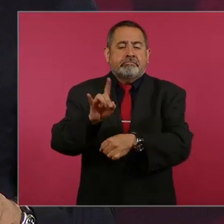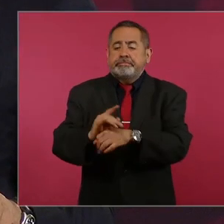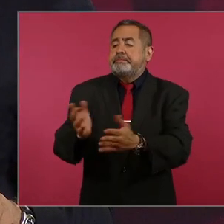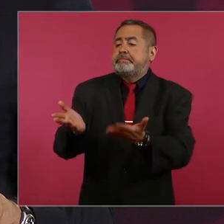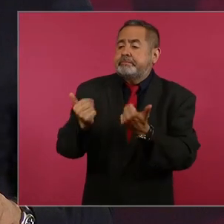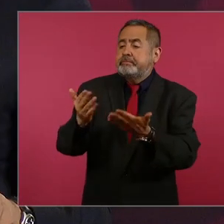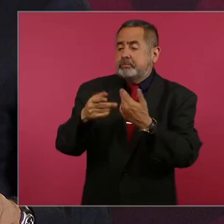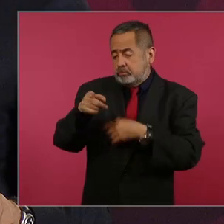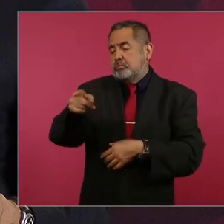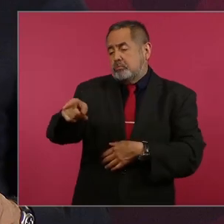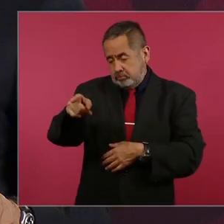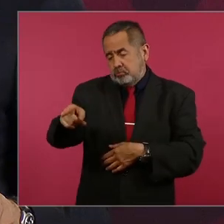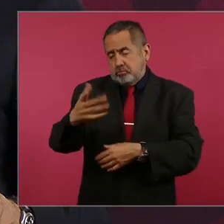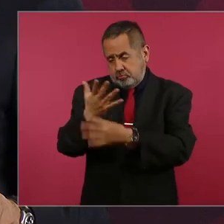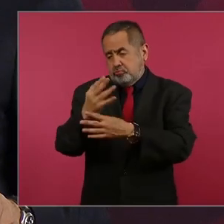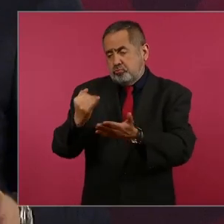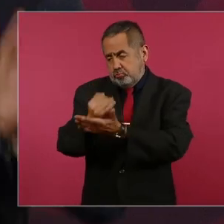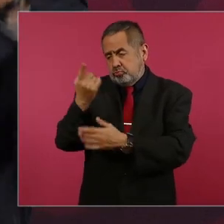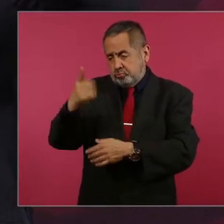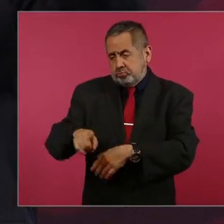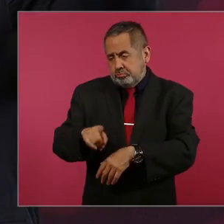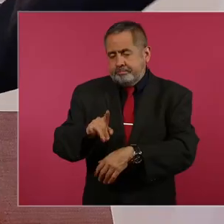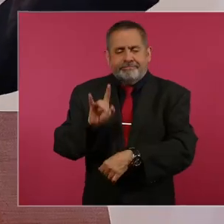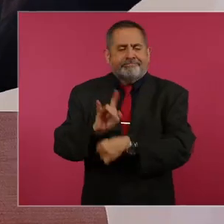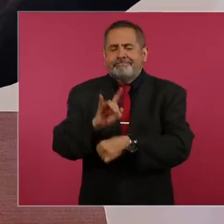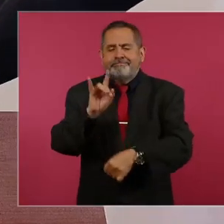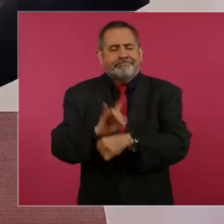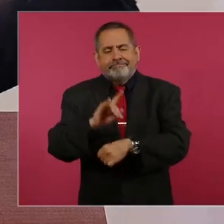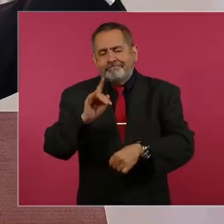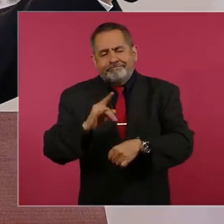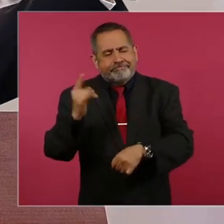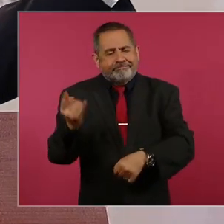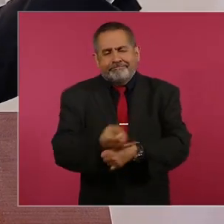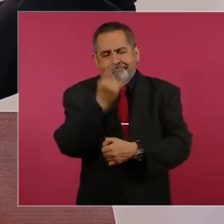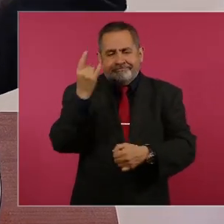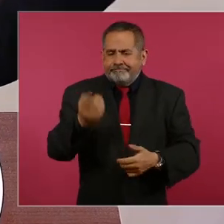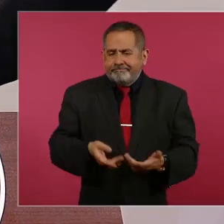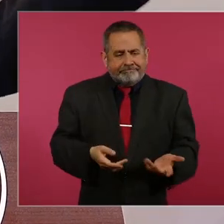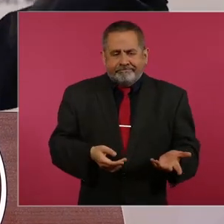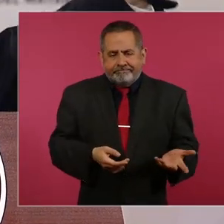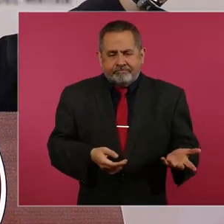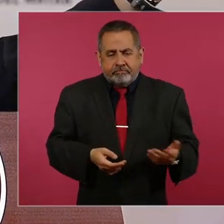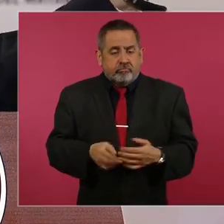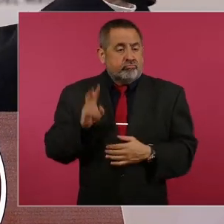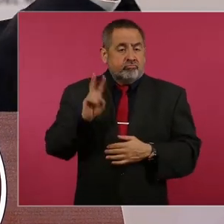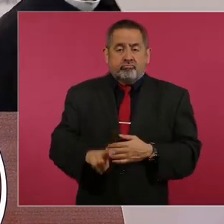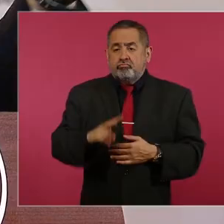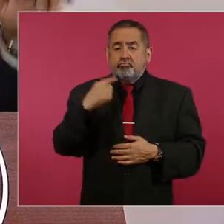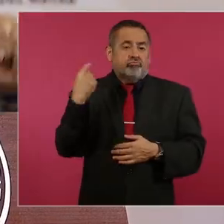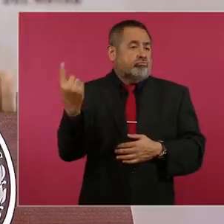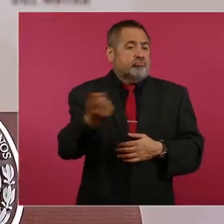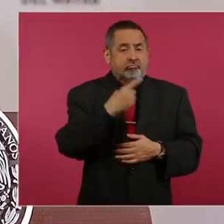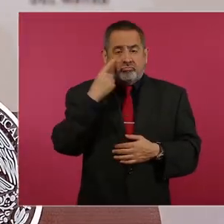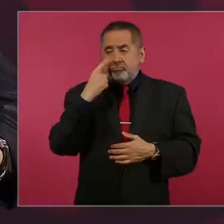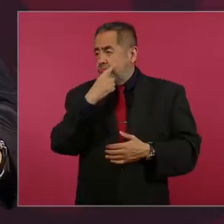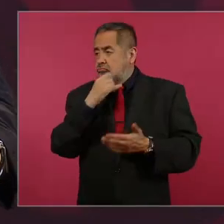se simulaba que vivíamos en una democracia,